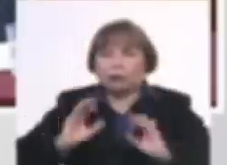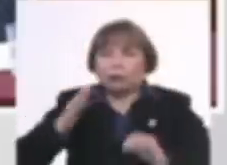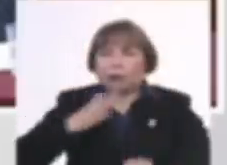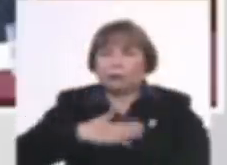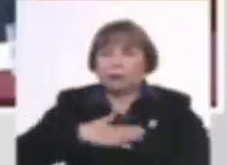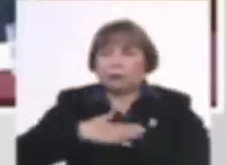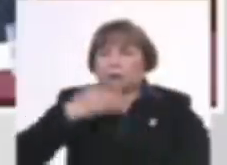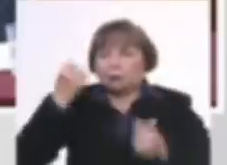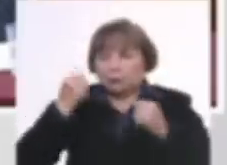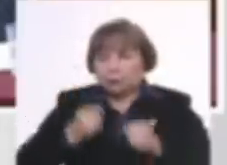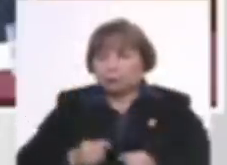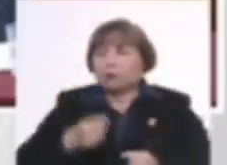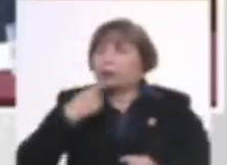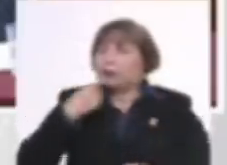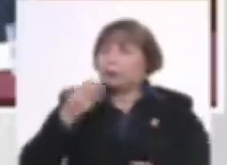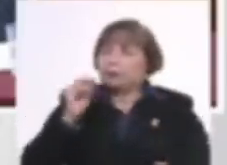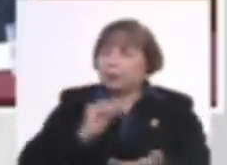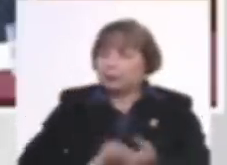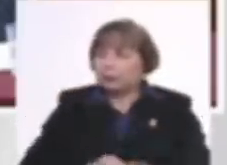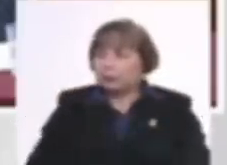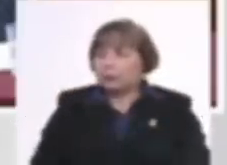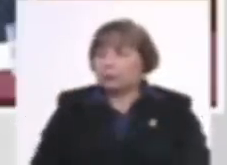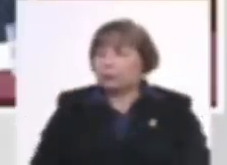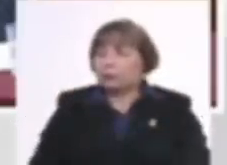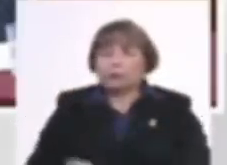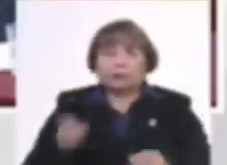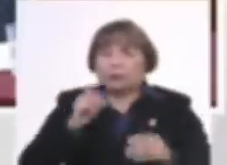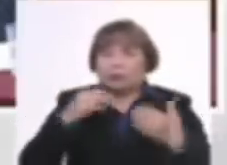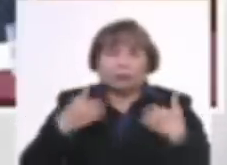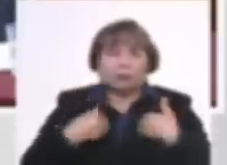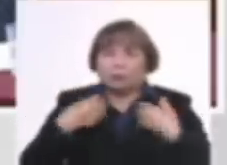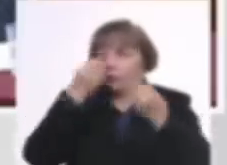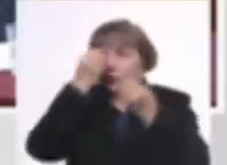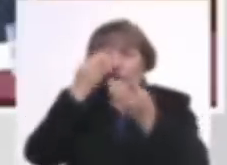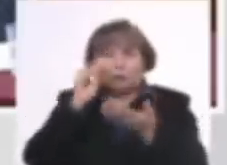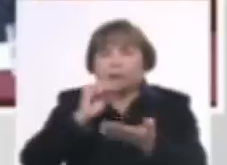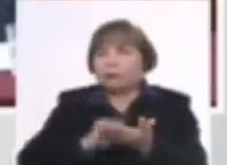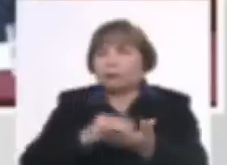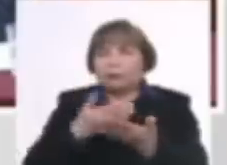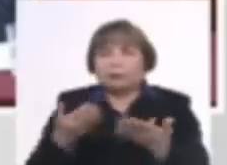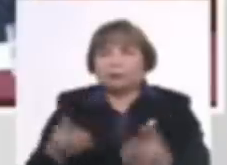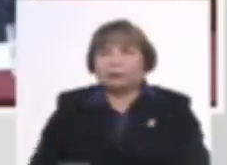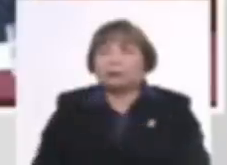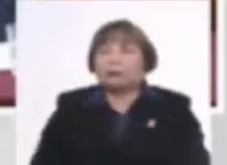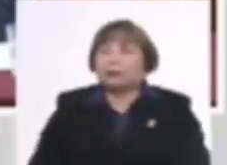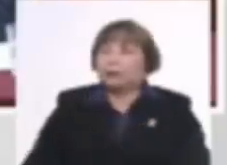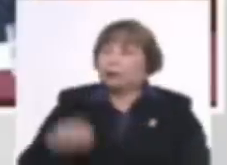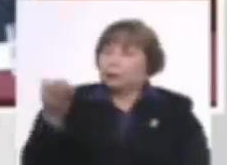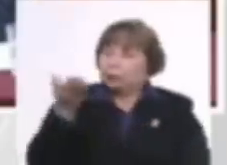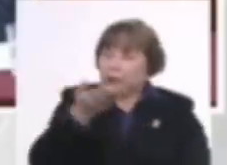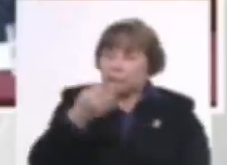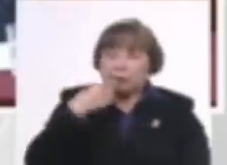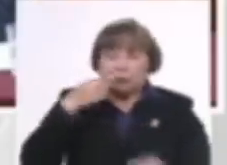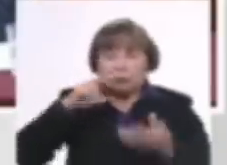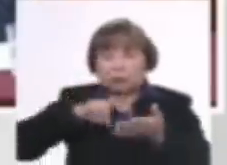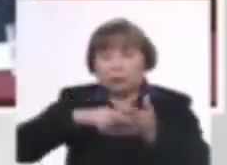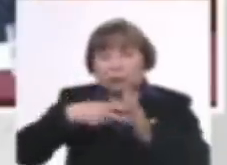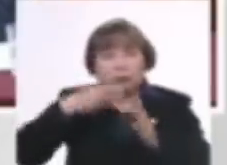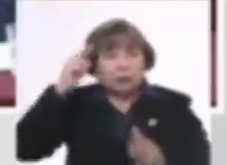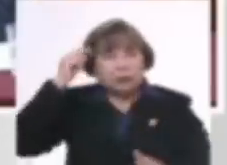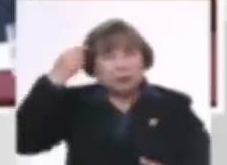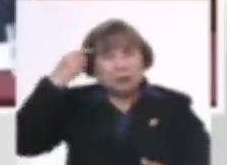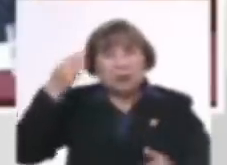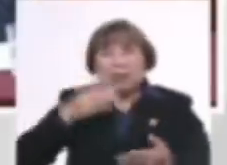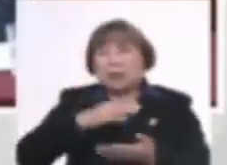mis posibilidades. Es más, no tengo más referencia de eso o llevarlo. Si ustedes quieren interpretar el